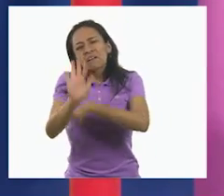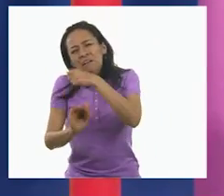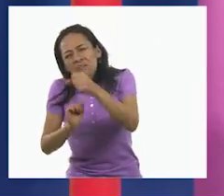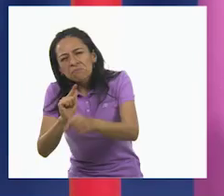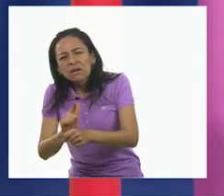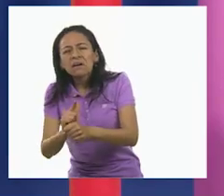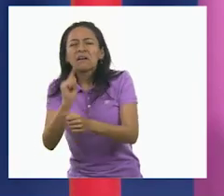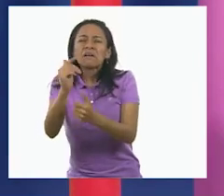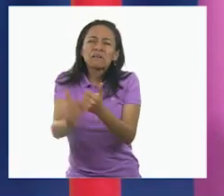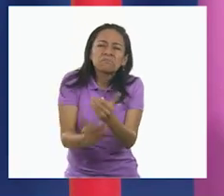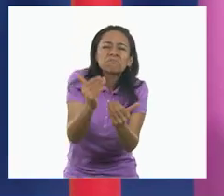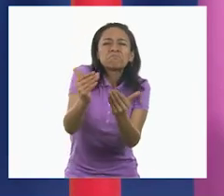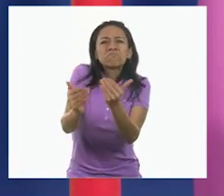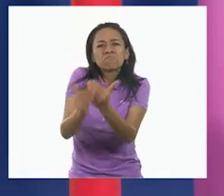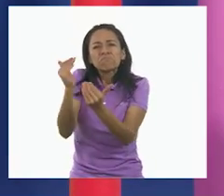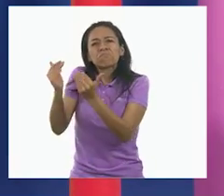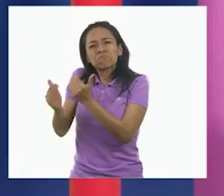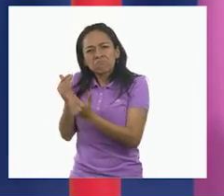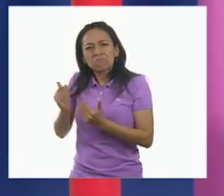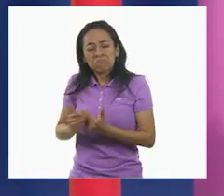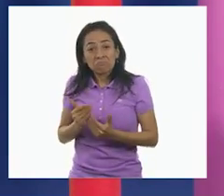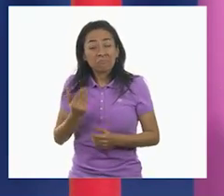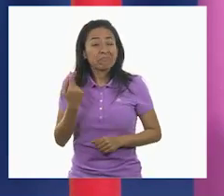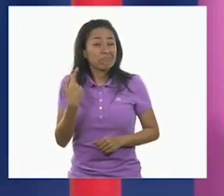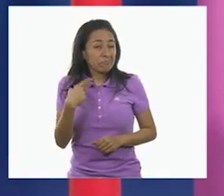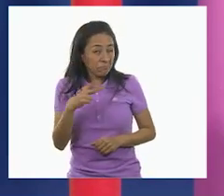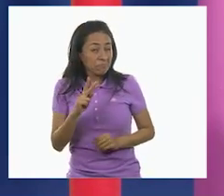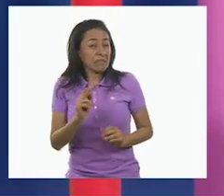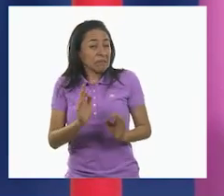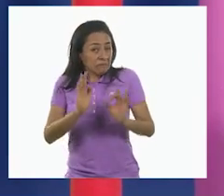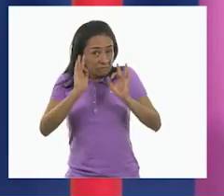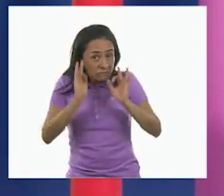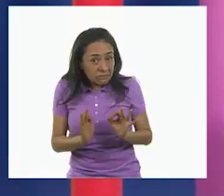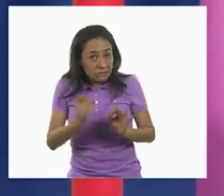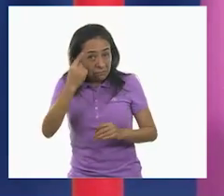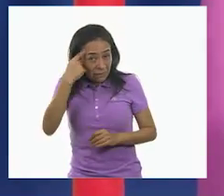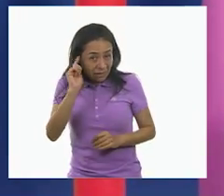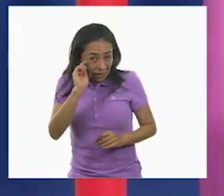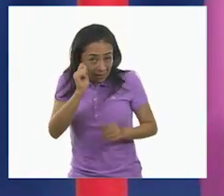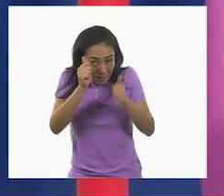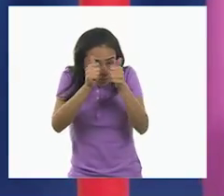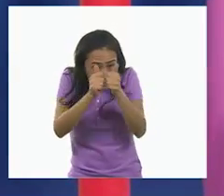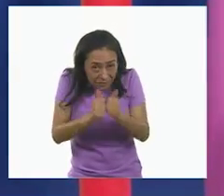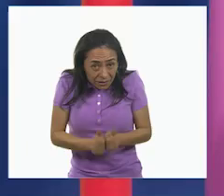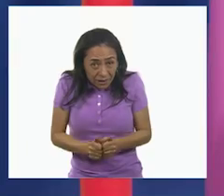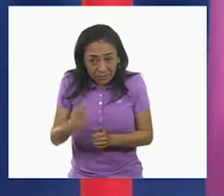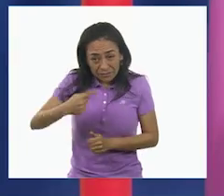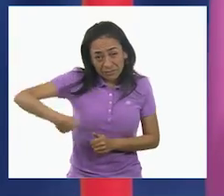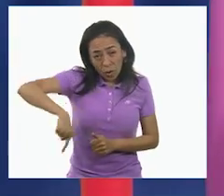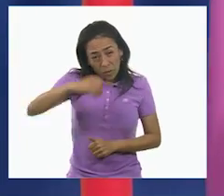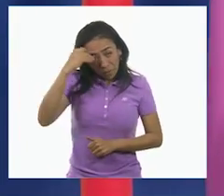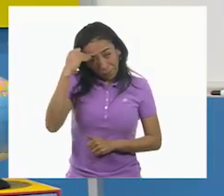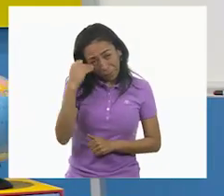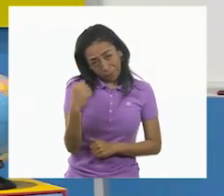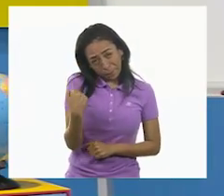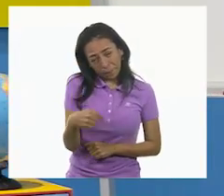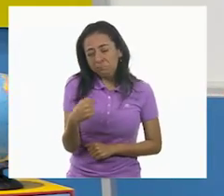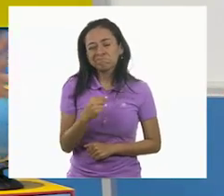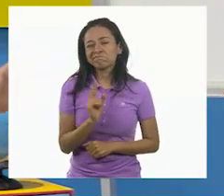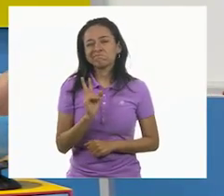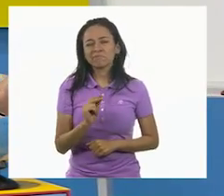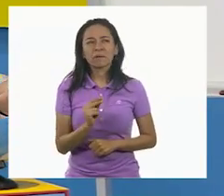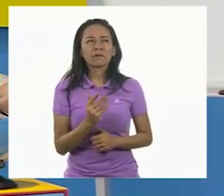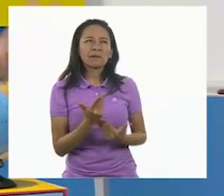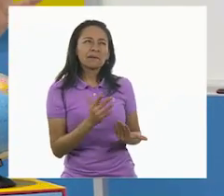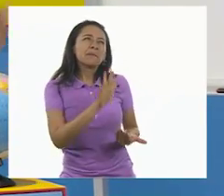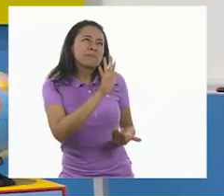no eran no era una condición favorable para estos grupos humanos. Digamos que en esa zona era como lo menos